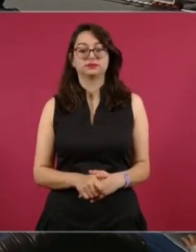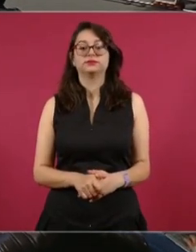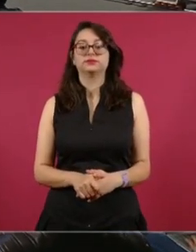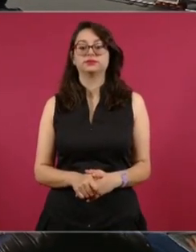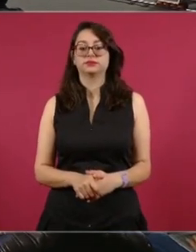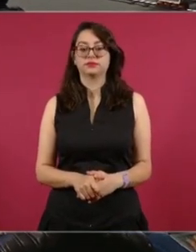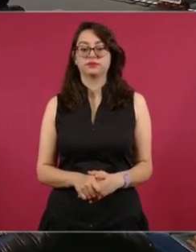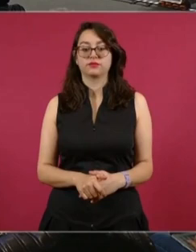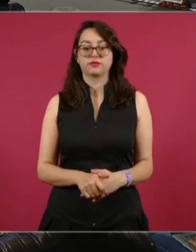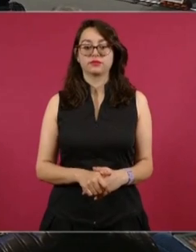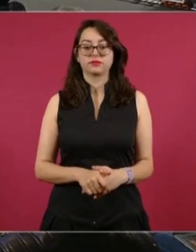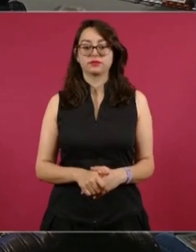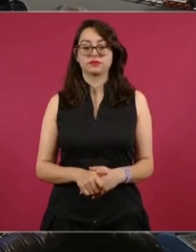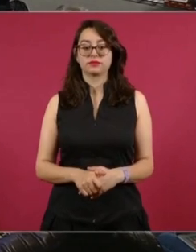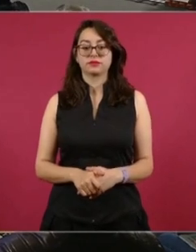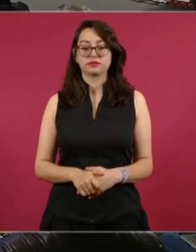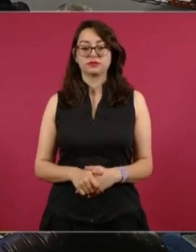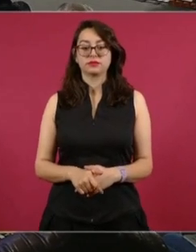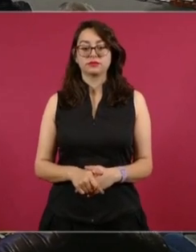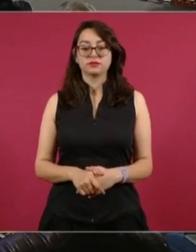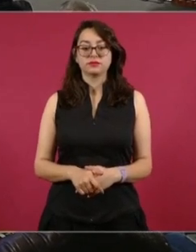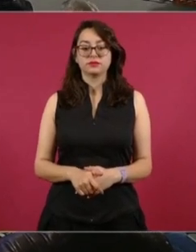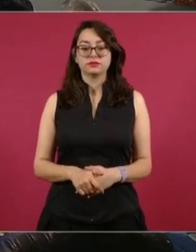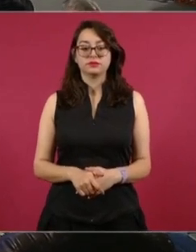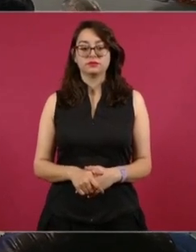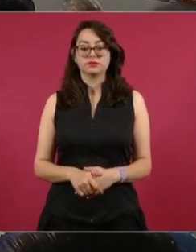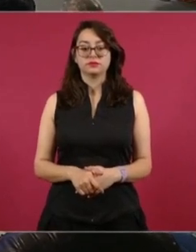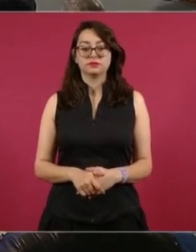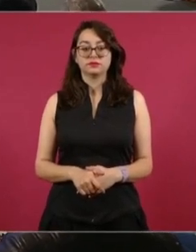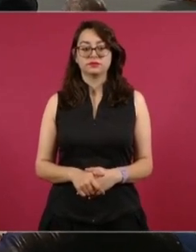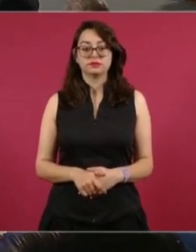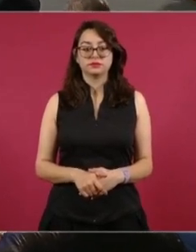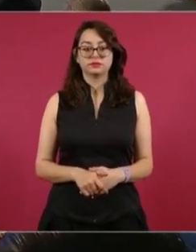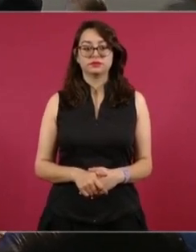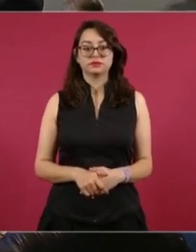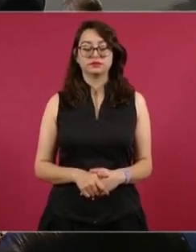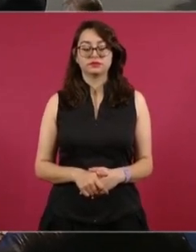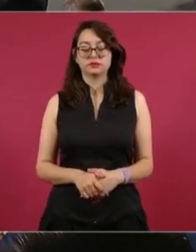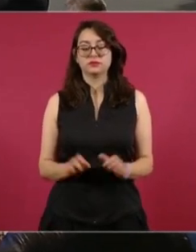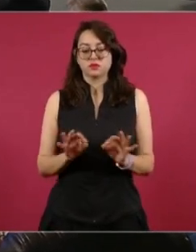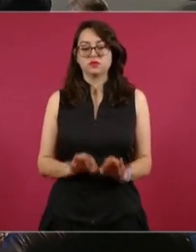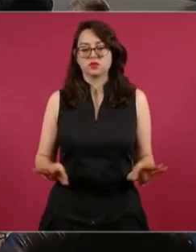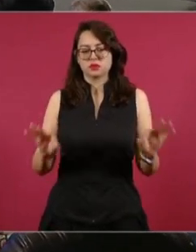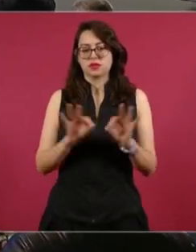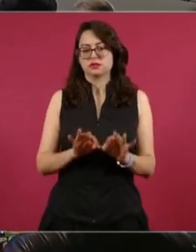Es por lo de… Nada más es esto…